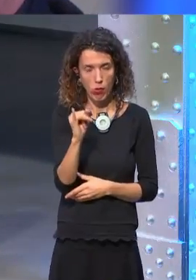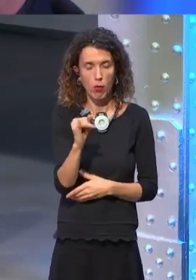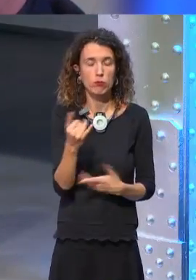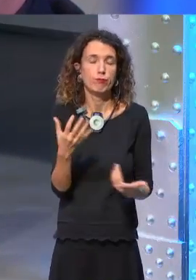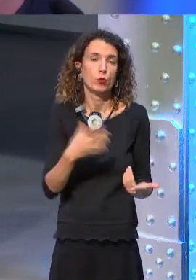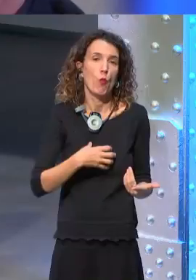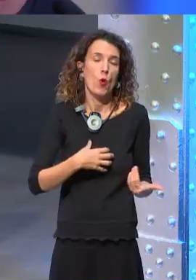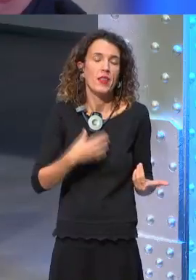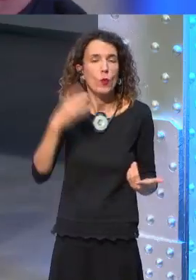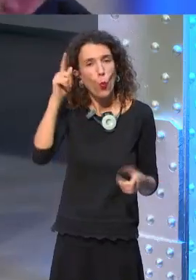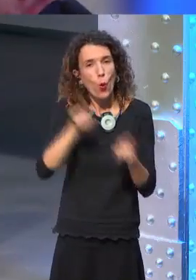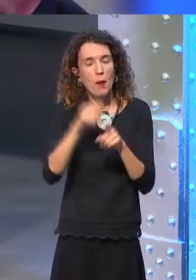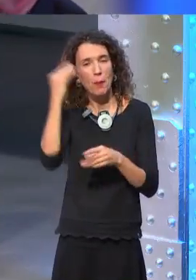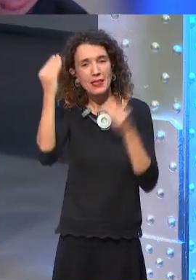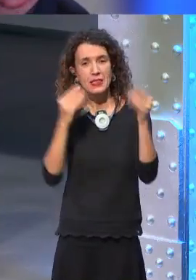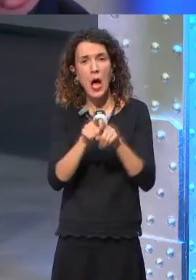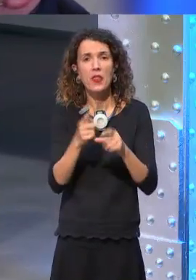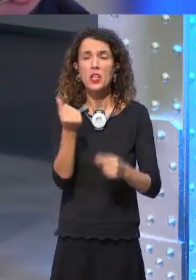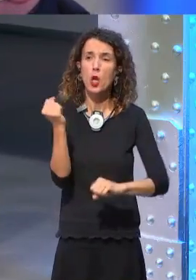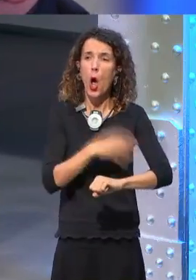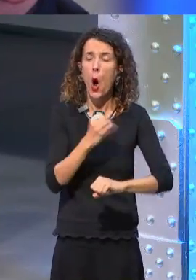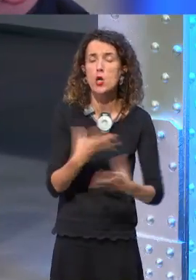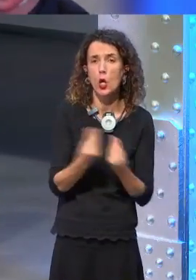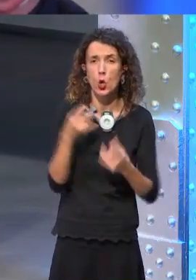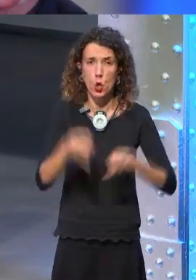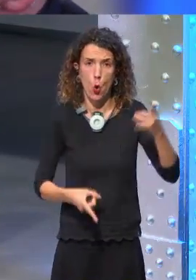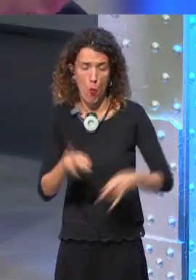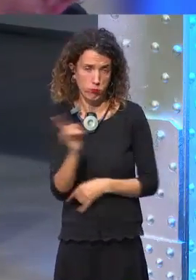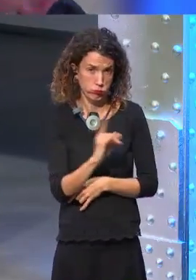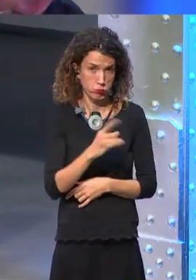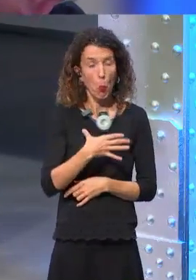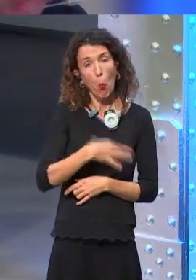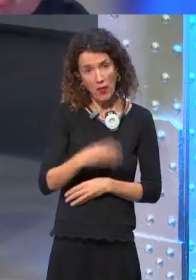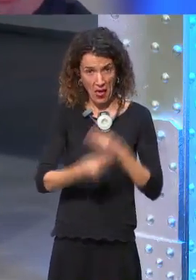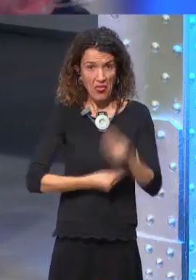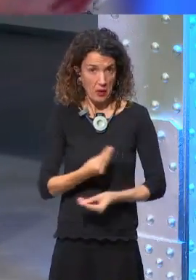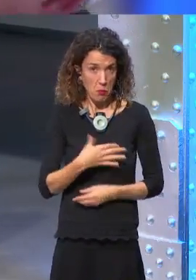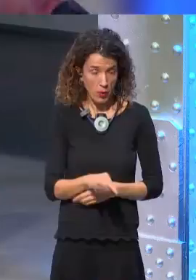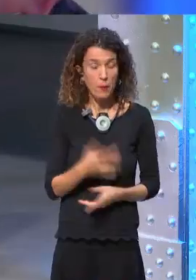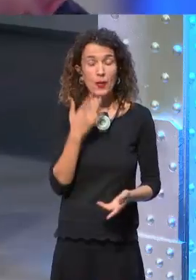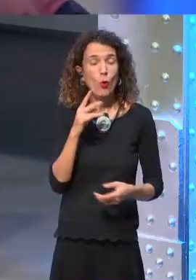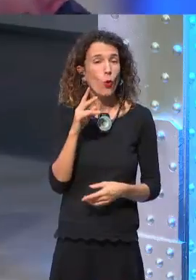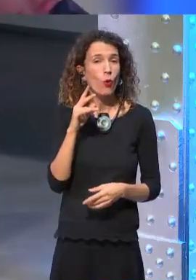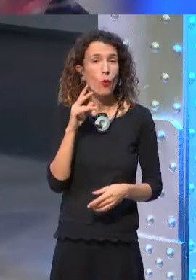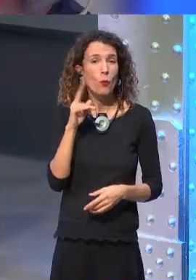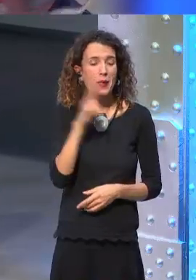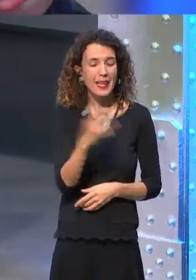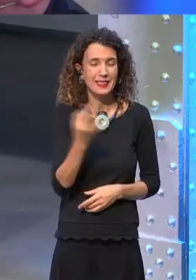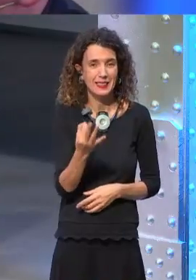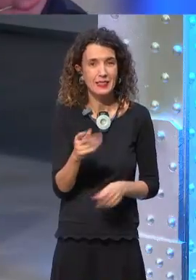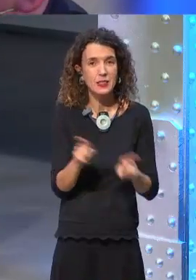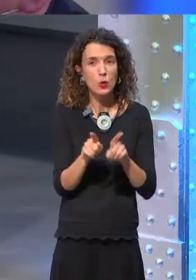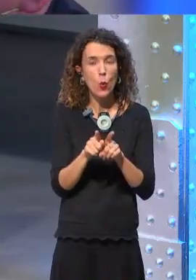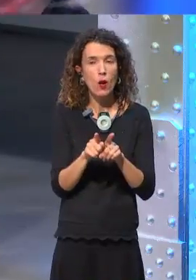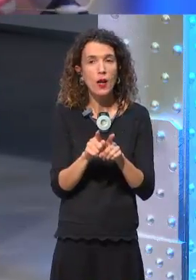se puede pensar, te ahorras dinero con los robots. Quizás lo hagas, pero lo que tienes que mirar es